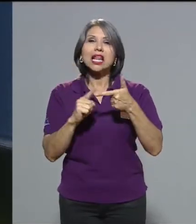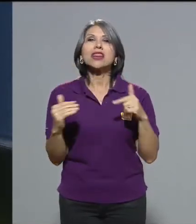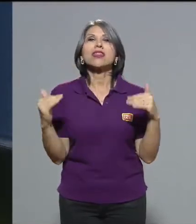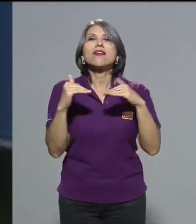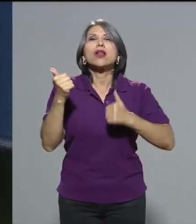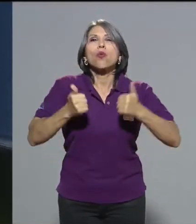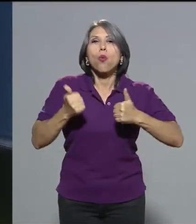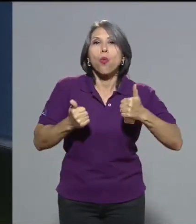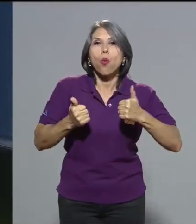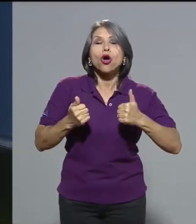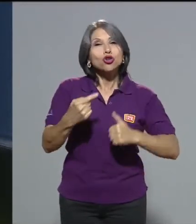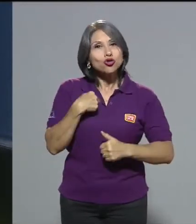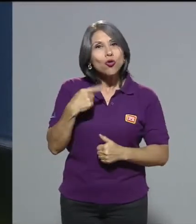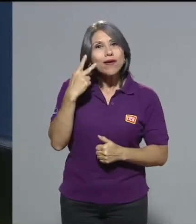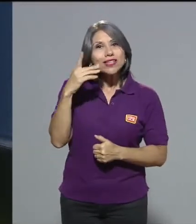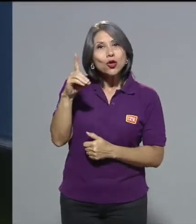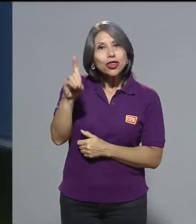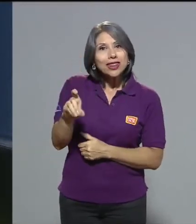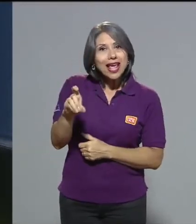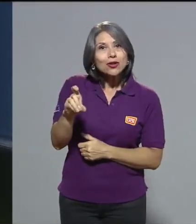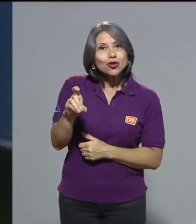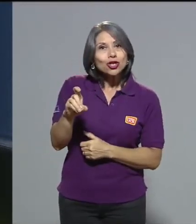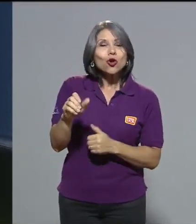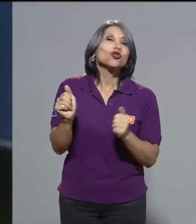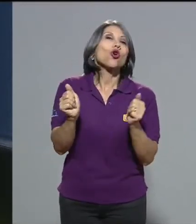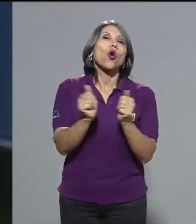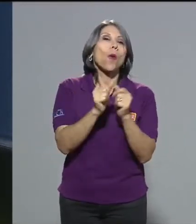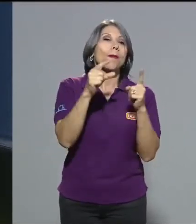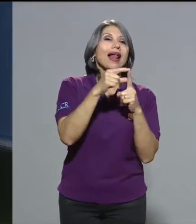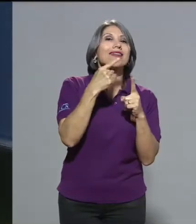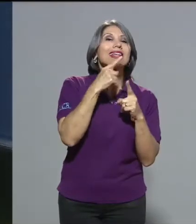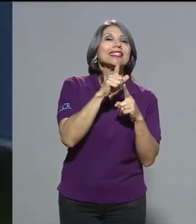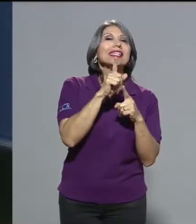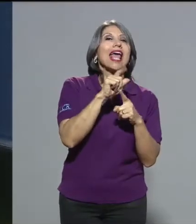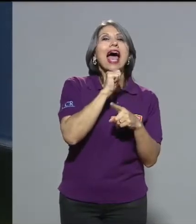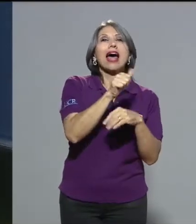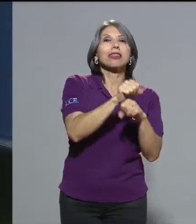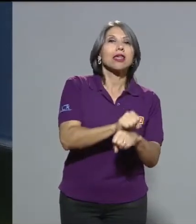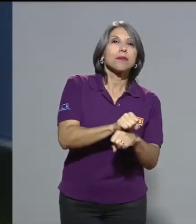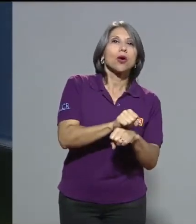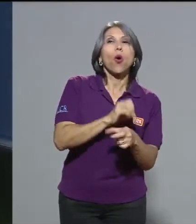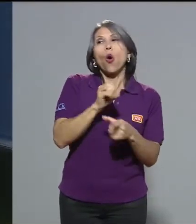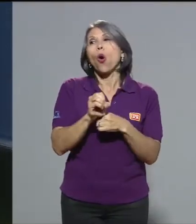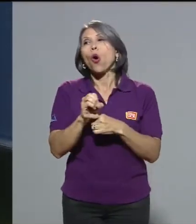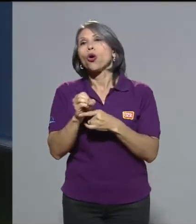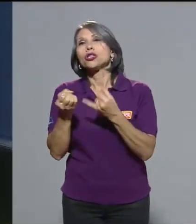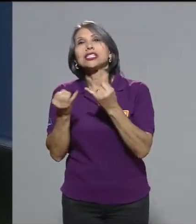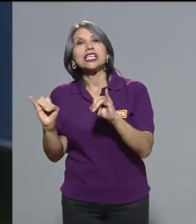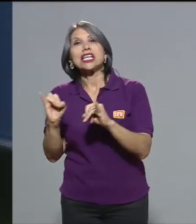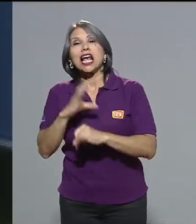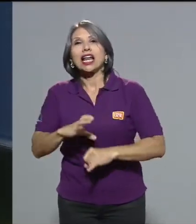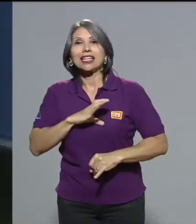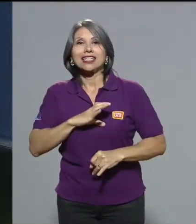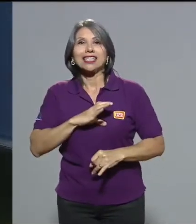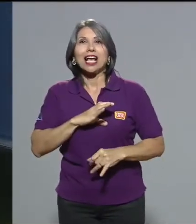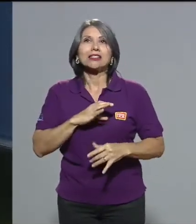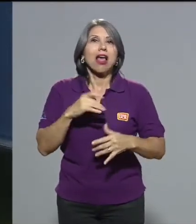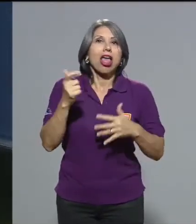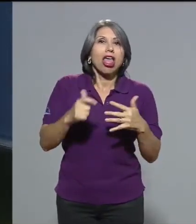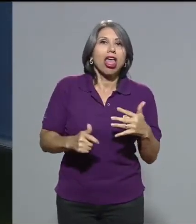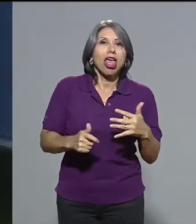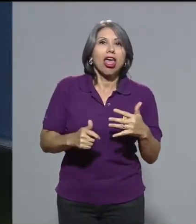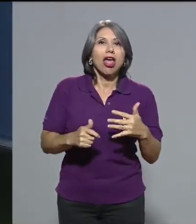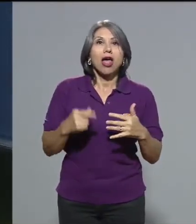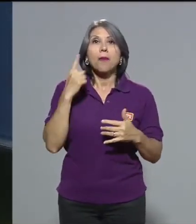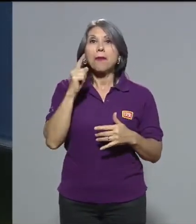visto diagnósticos con atípico, sin características, no sé qué, cómo, para decir, ok, si me equivoco, pues no fue tanto la